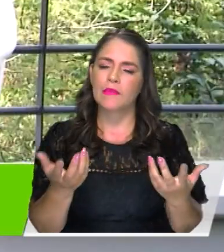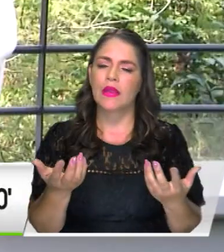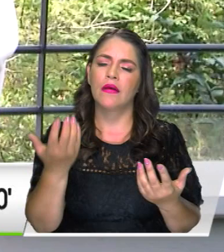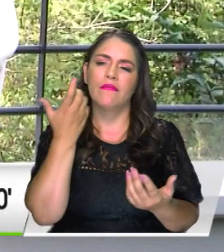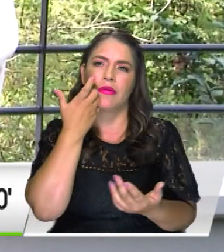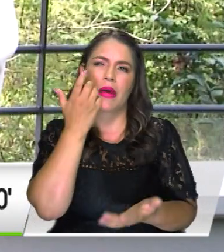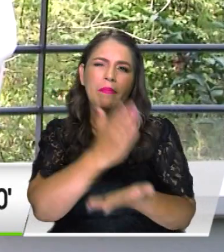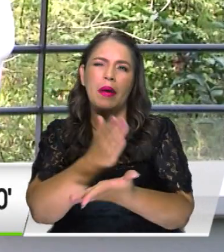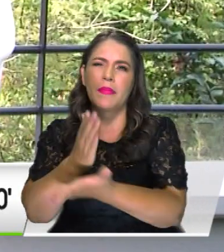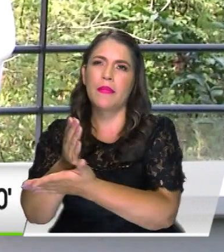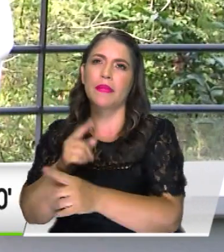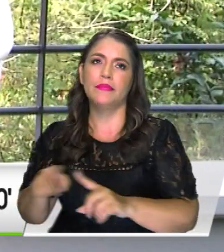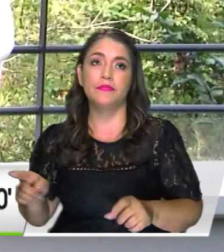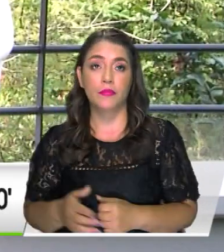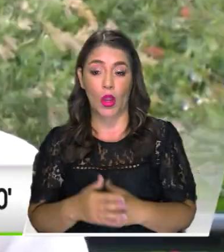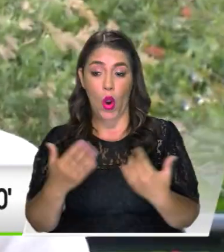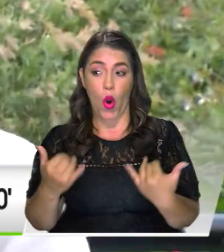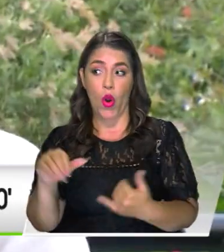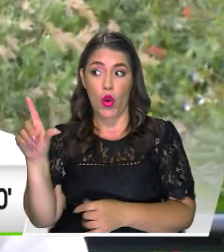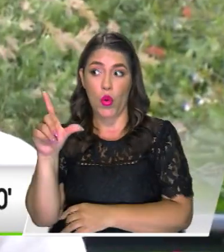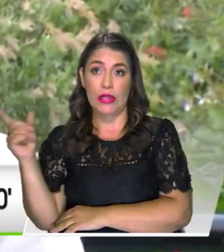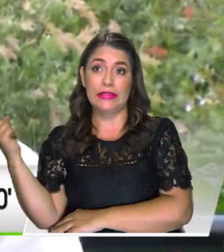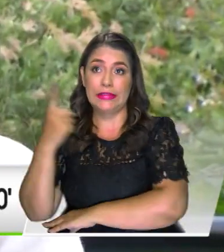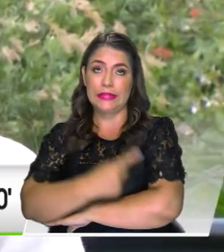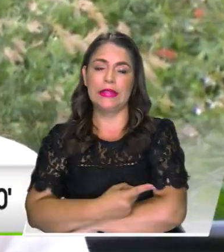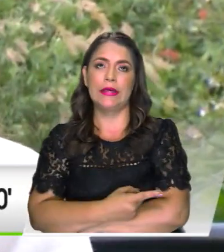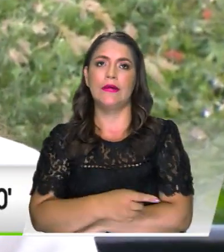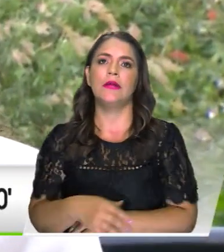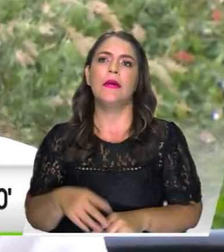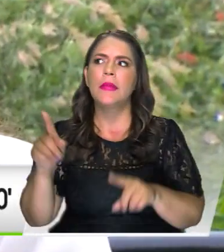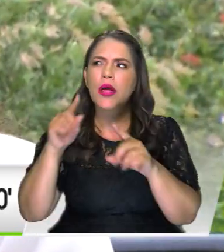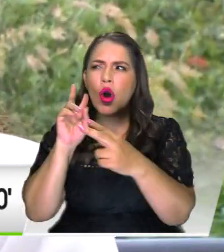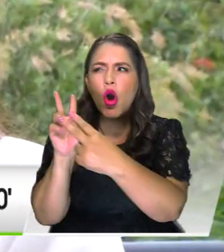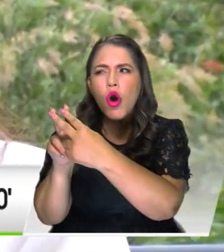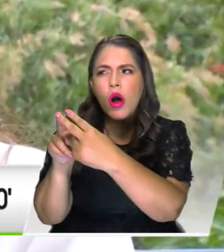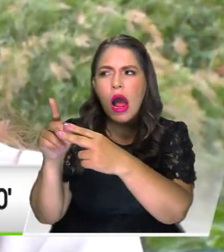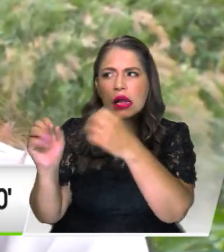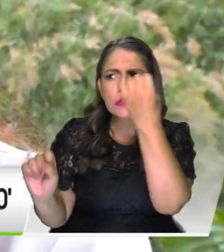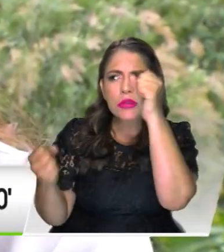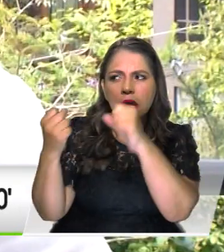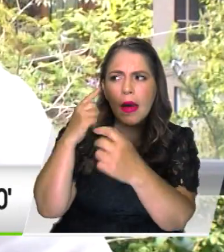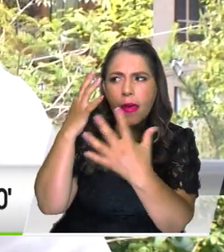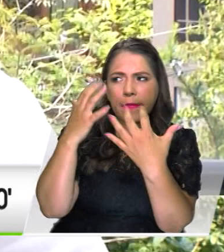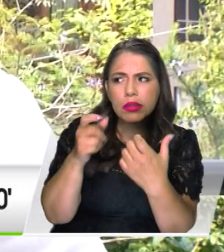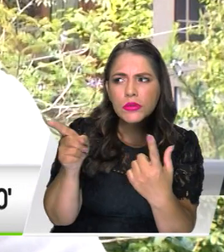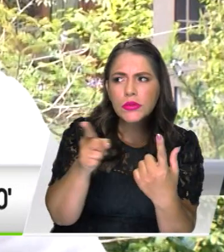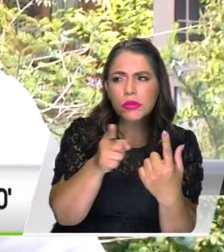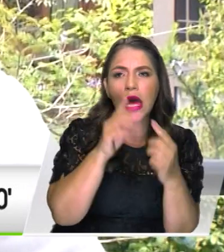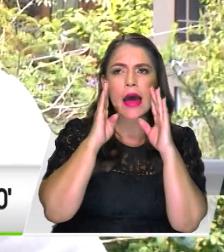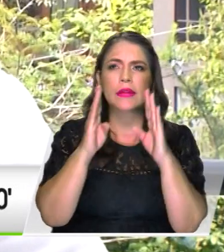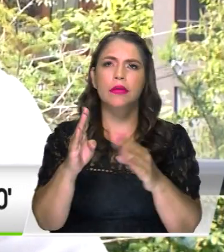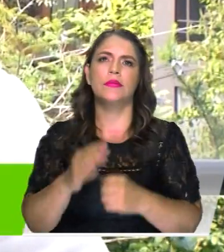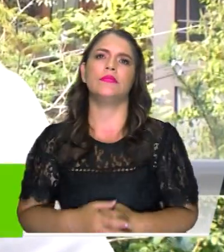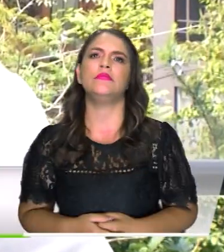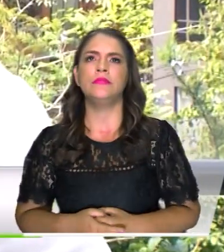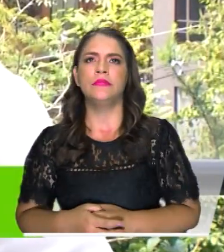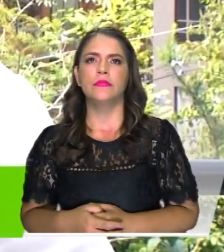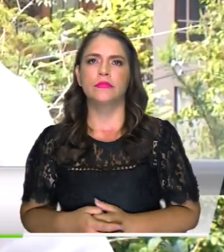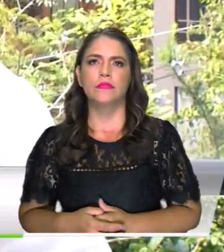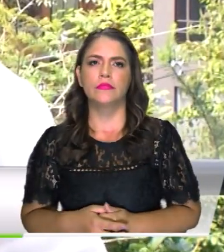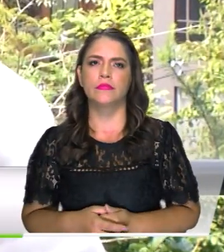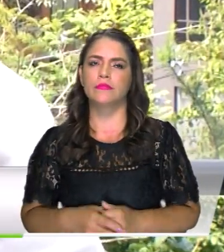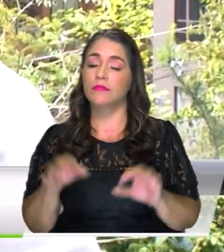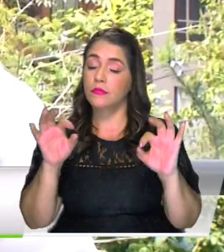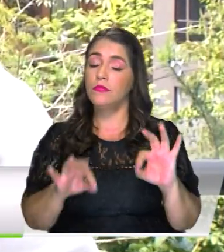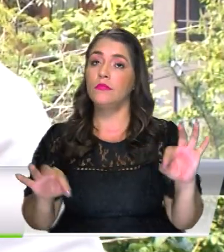pero en días como hoy debemos estar alerta si conocemos personas que padezcan ansiedad y depresión pues sí es muy importante tener